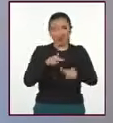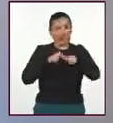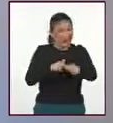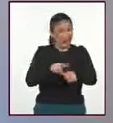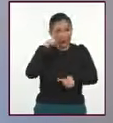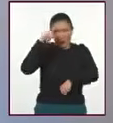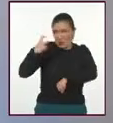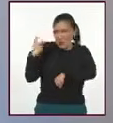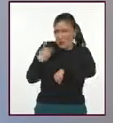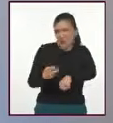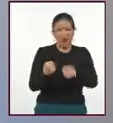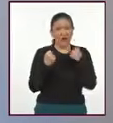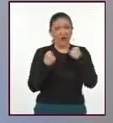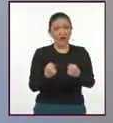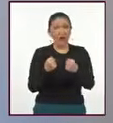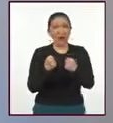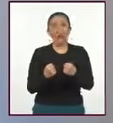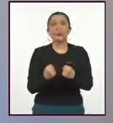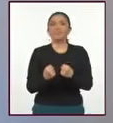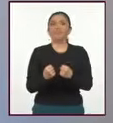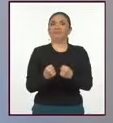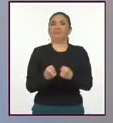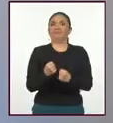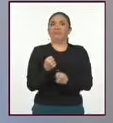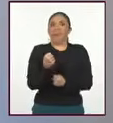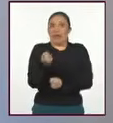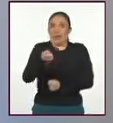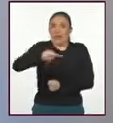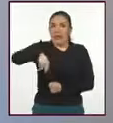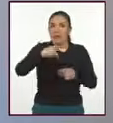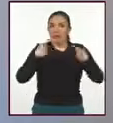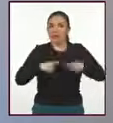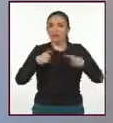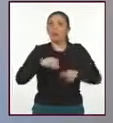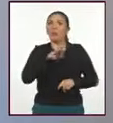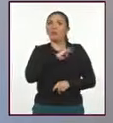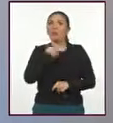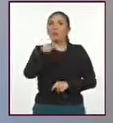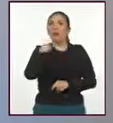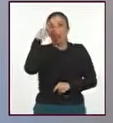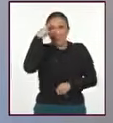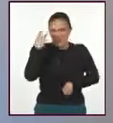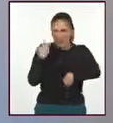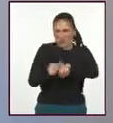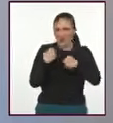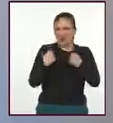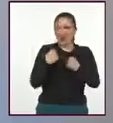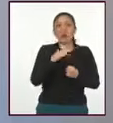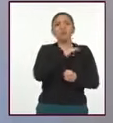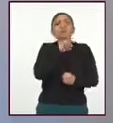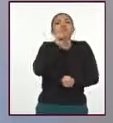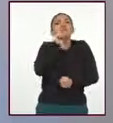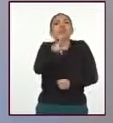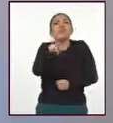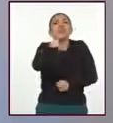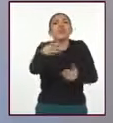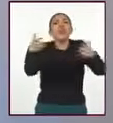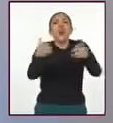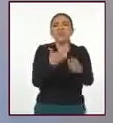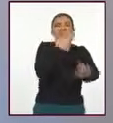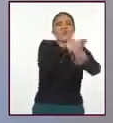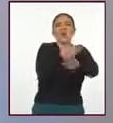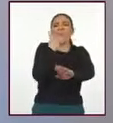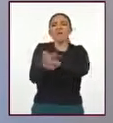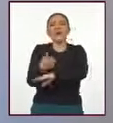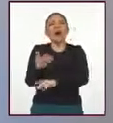rigurosa, son sobre todo estas personas quienes llegan a agredir a otros, a quienes llegan a tener prejuicios muy fuertes, por